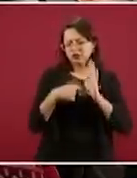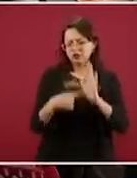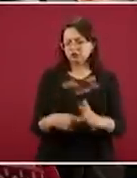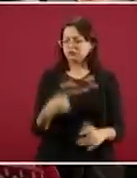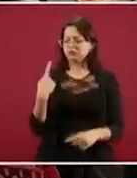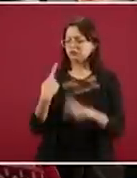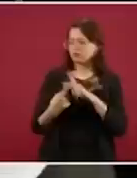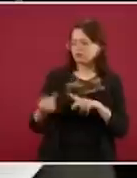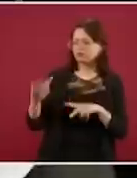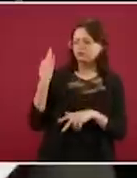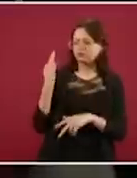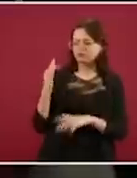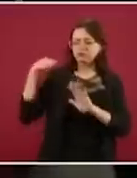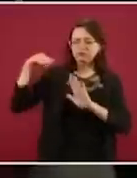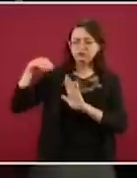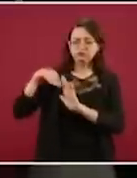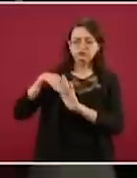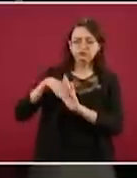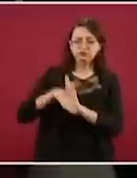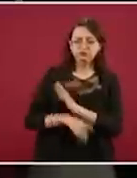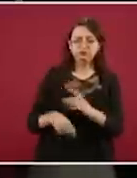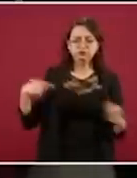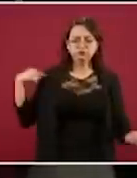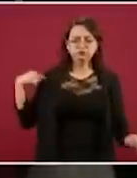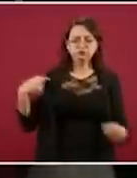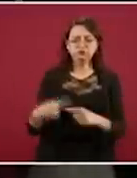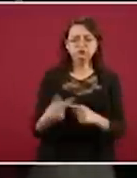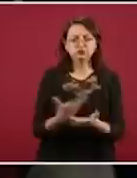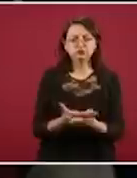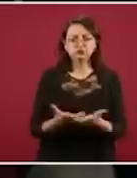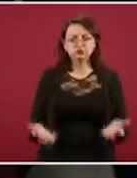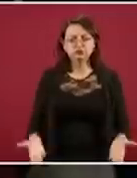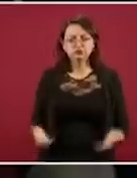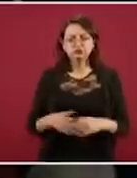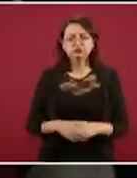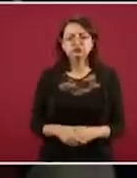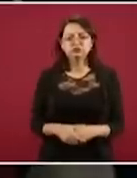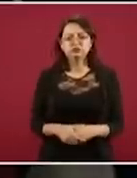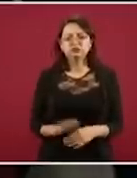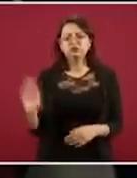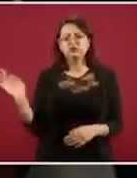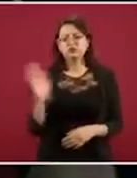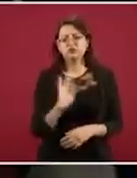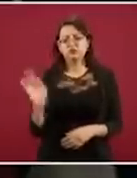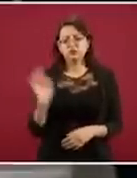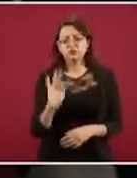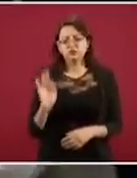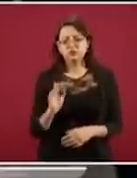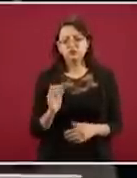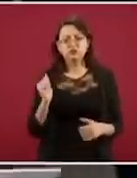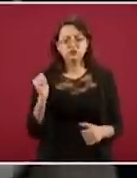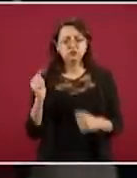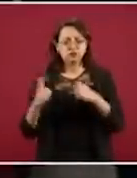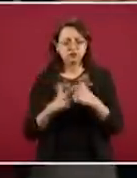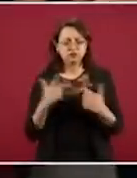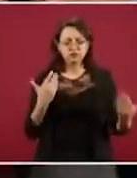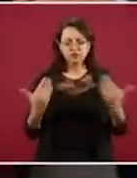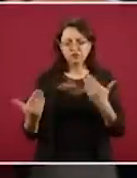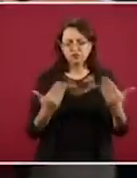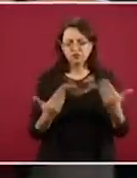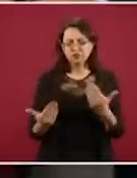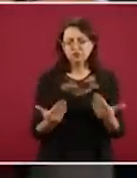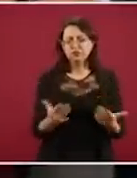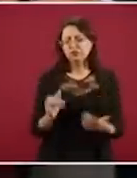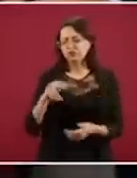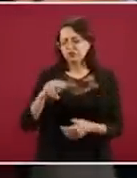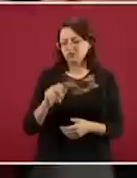febrero constante hasta la fecha. Sí. Seguramente habrá alguna ponderación que se tenga que hacer con los datos